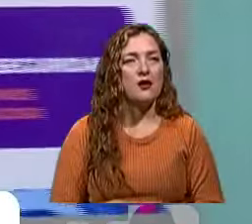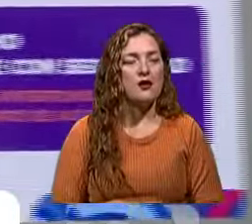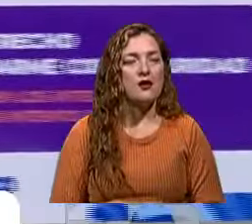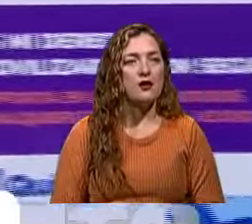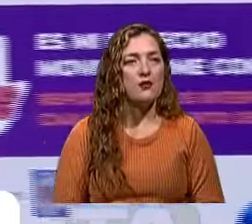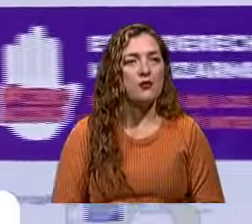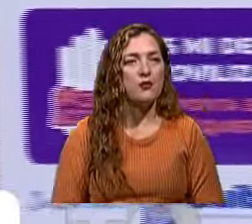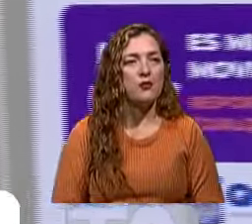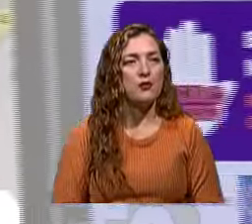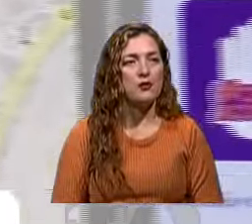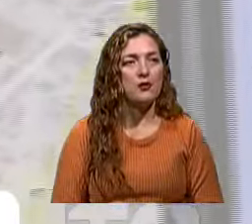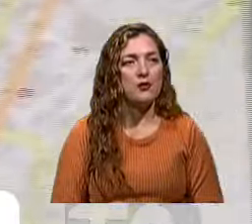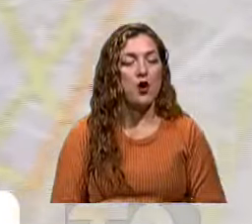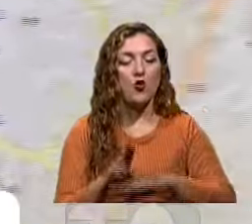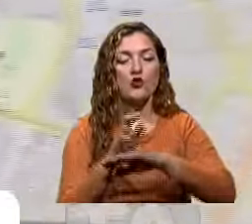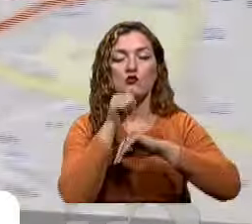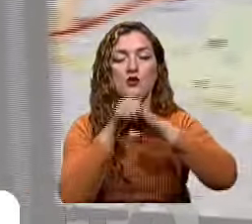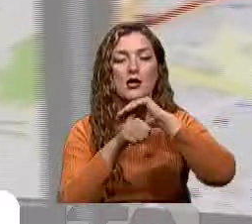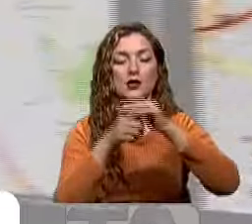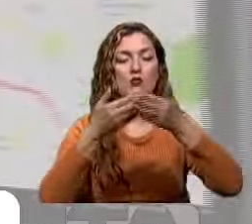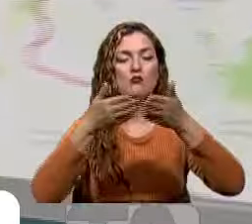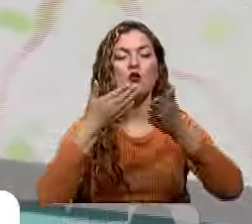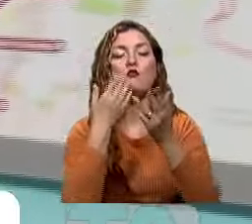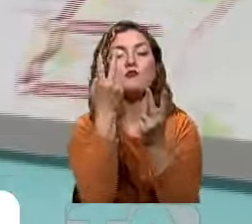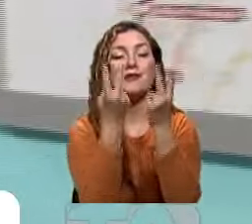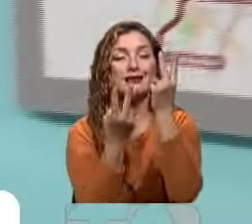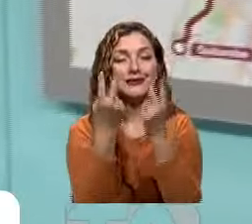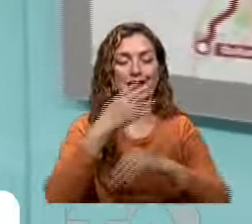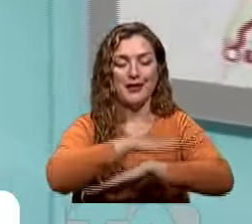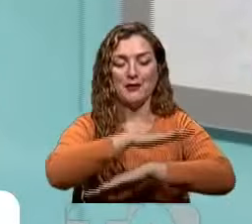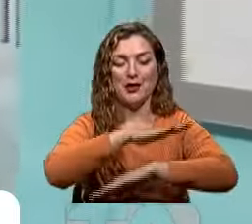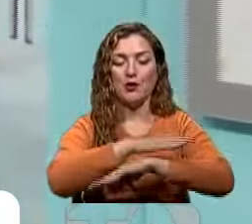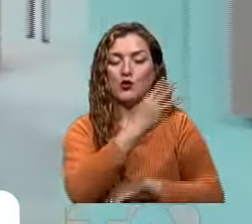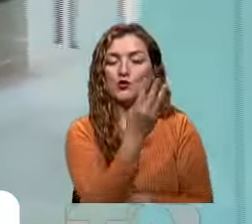abrir la cuenta Ciudad, ustedes pueden visitar la página